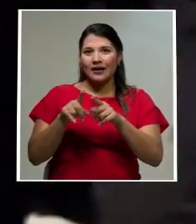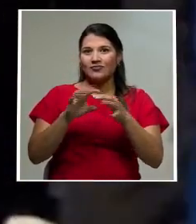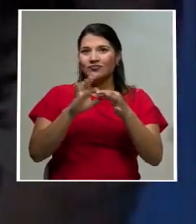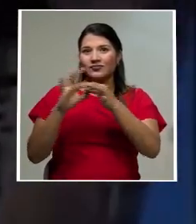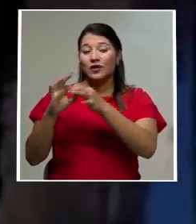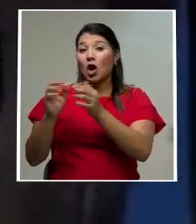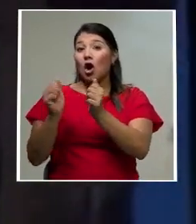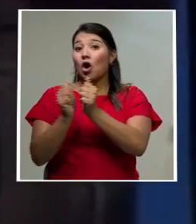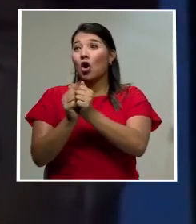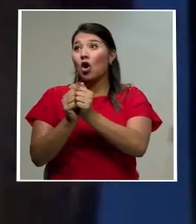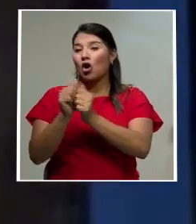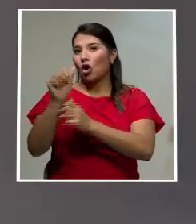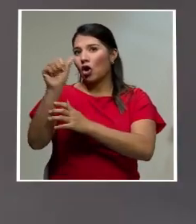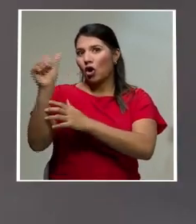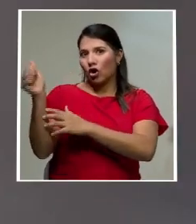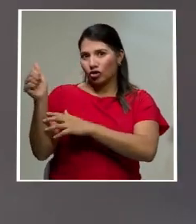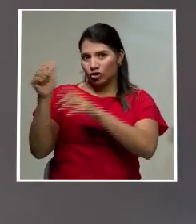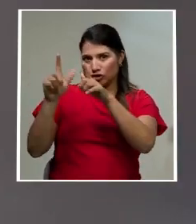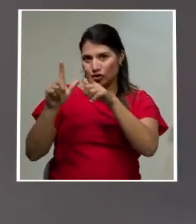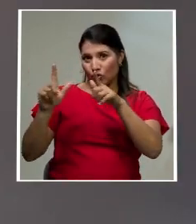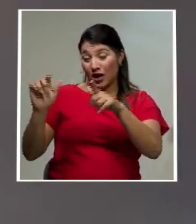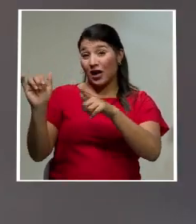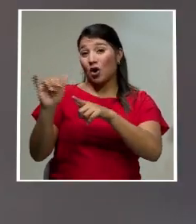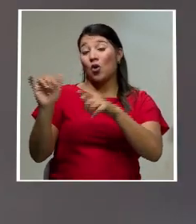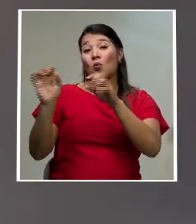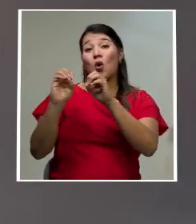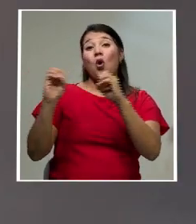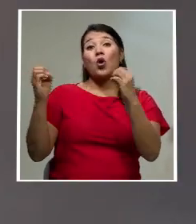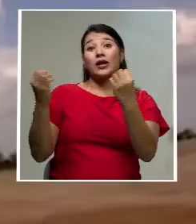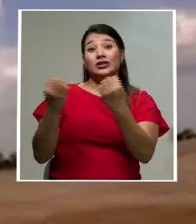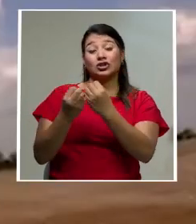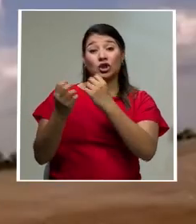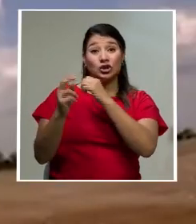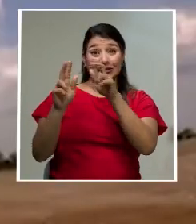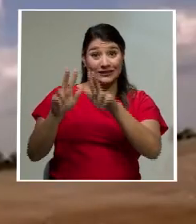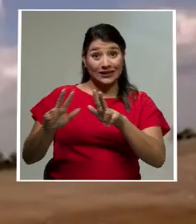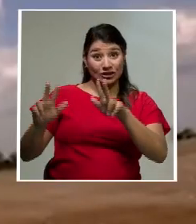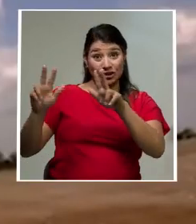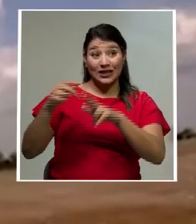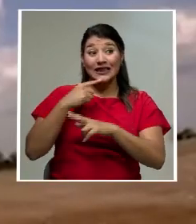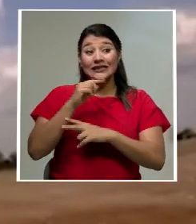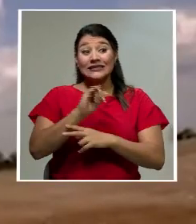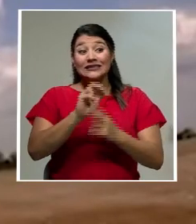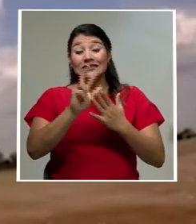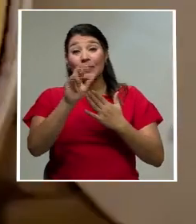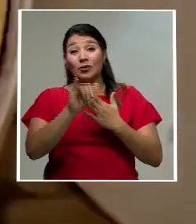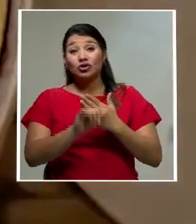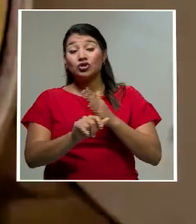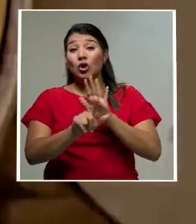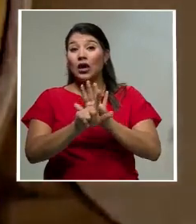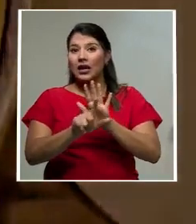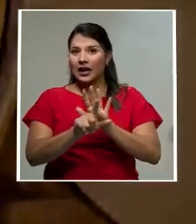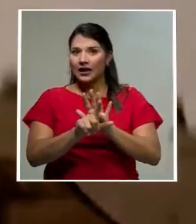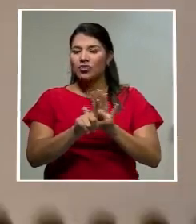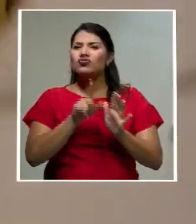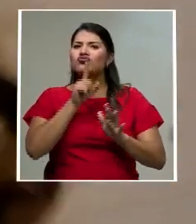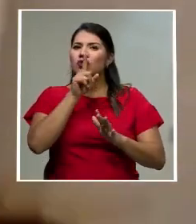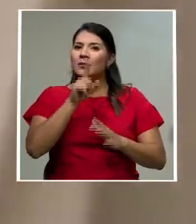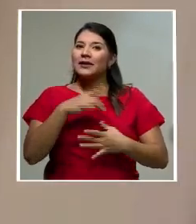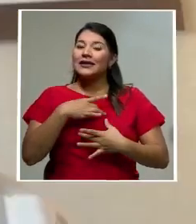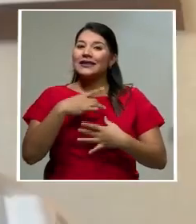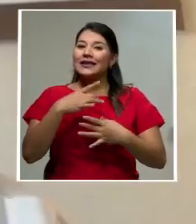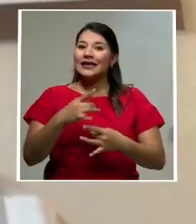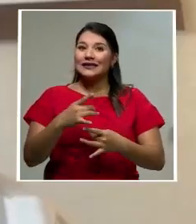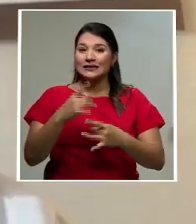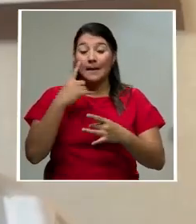la Convención Marco de las Naciones Unidas sobre el Cambio Climático dejó claro que este proyecto de ley es un interés